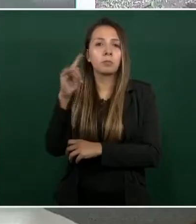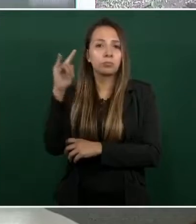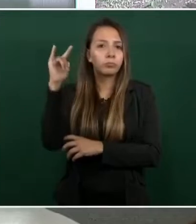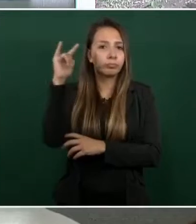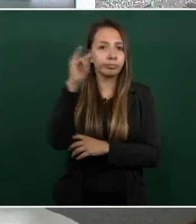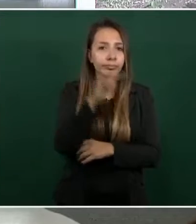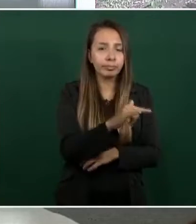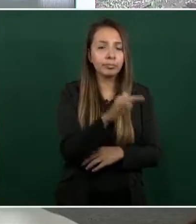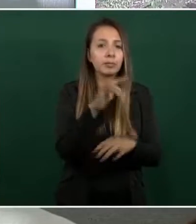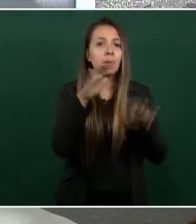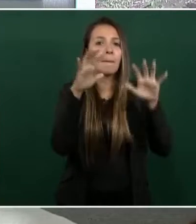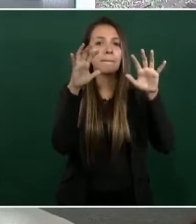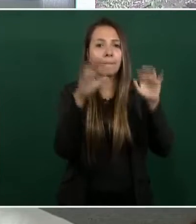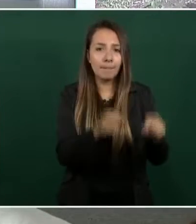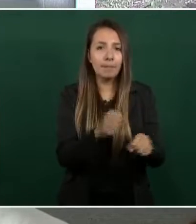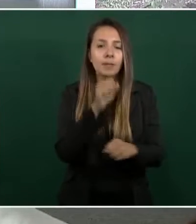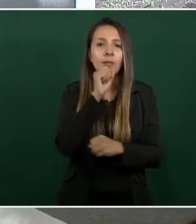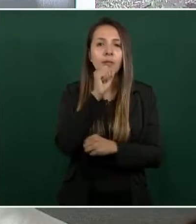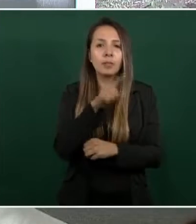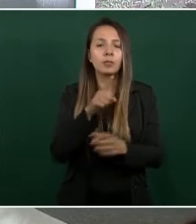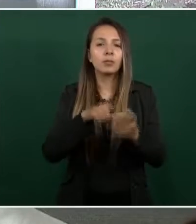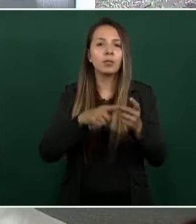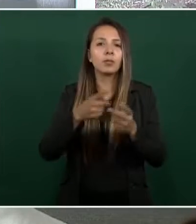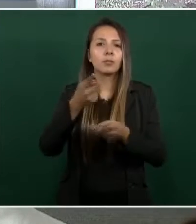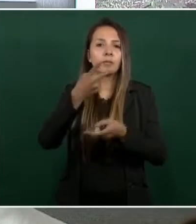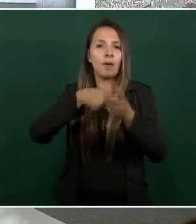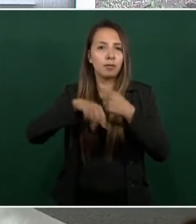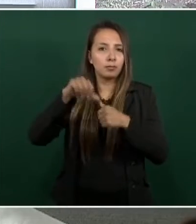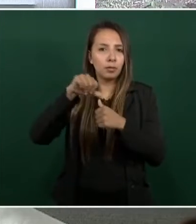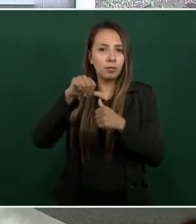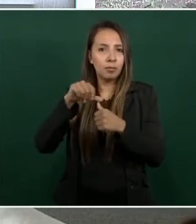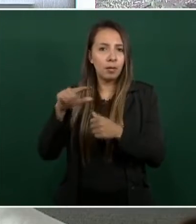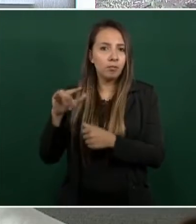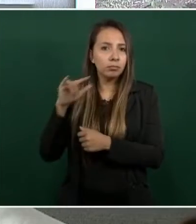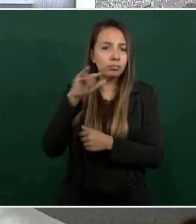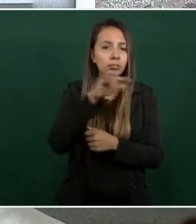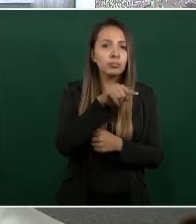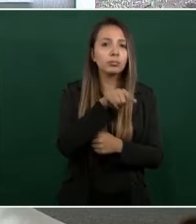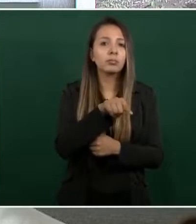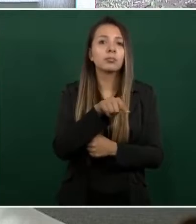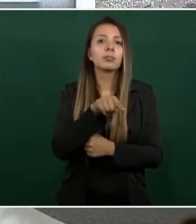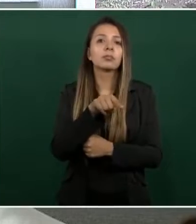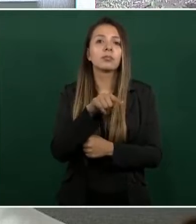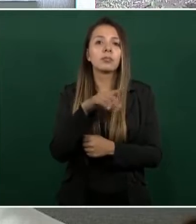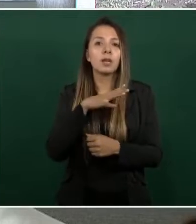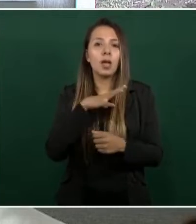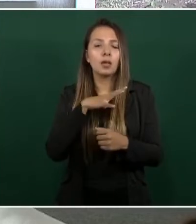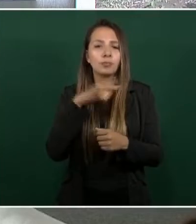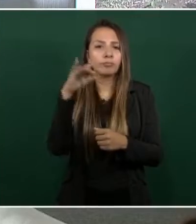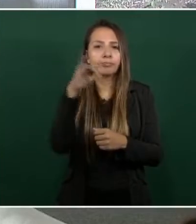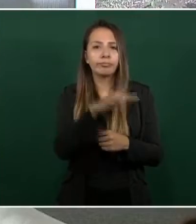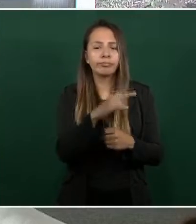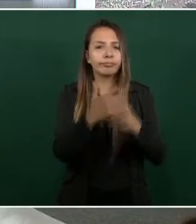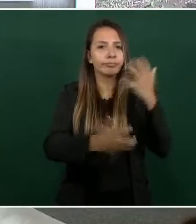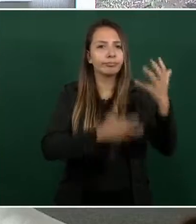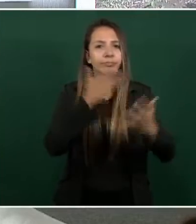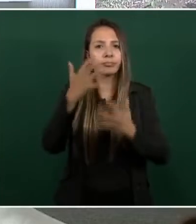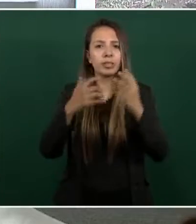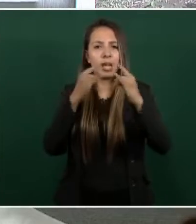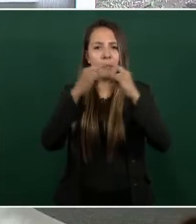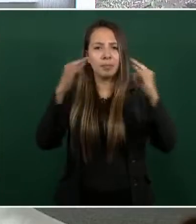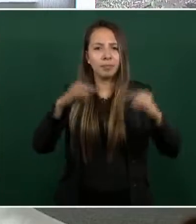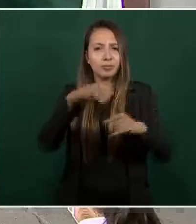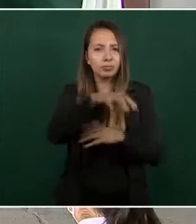mismo procedencia de Centroamérica, se localizó la aeronave incinerada y un campamento. El